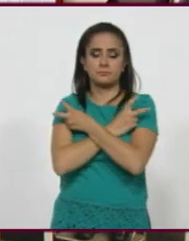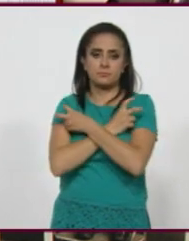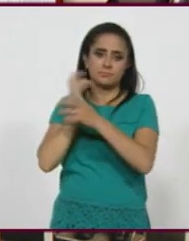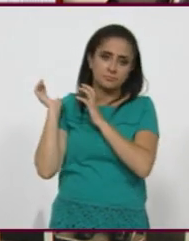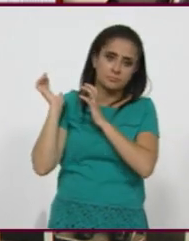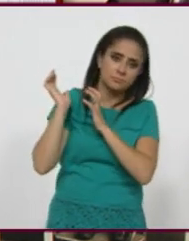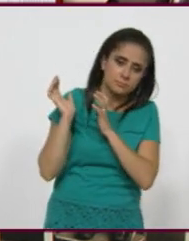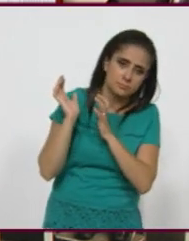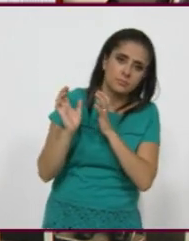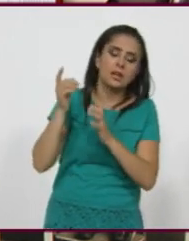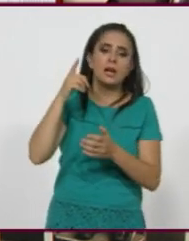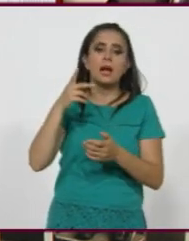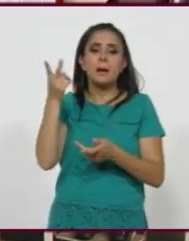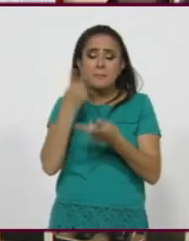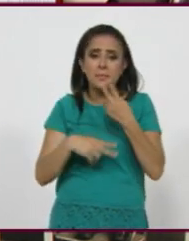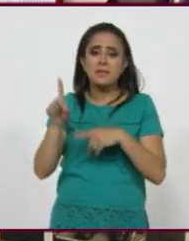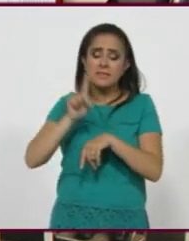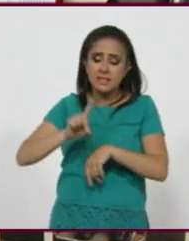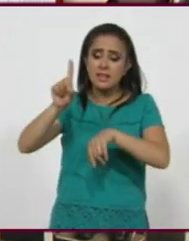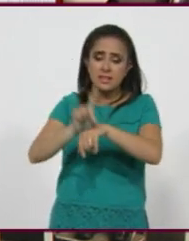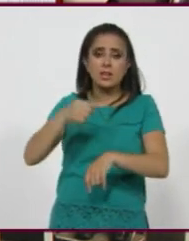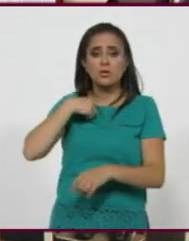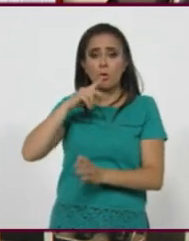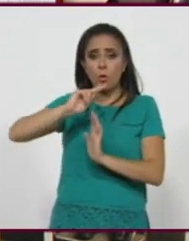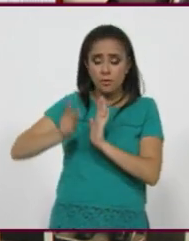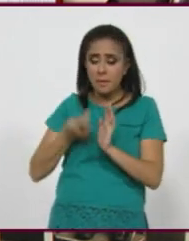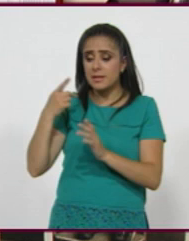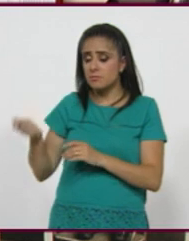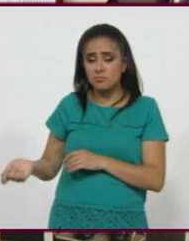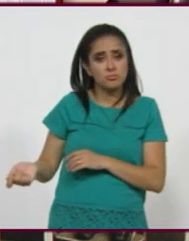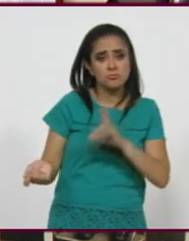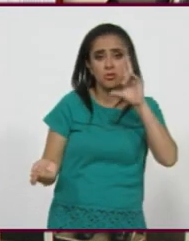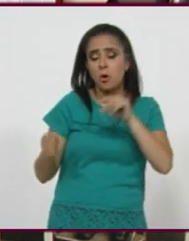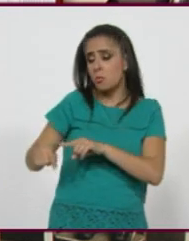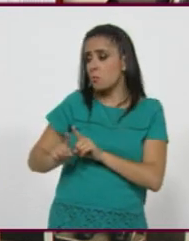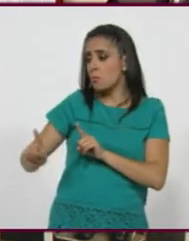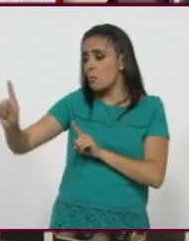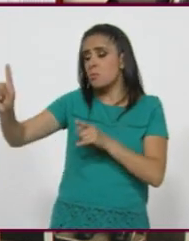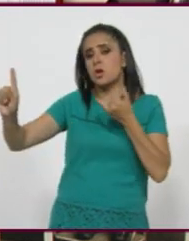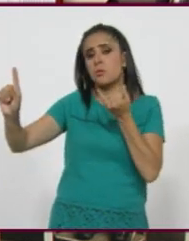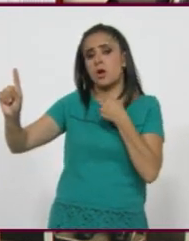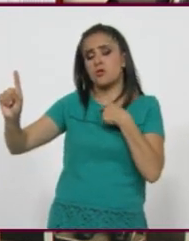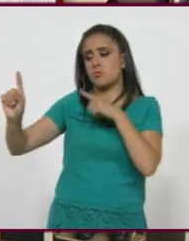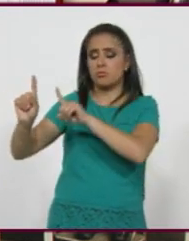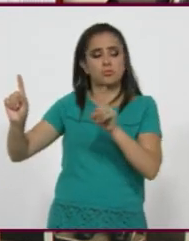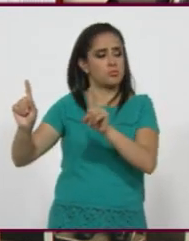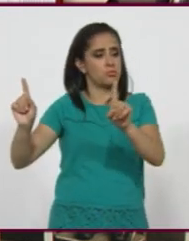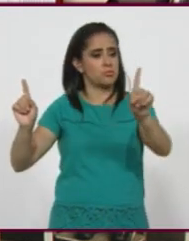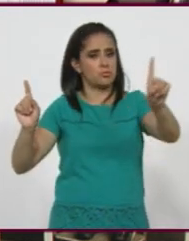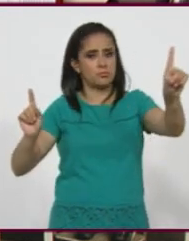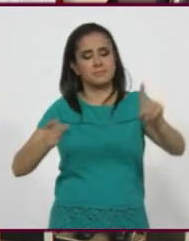huesos, que viene días en los que no vuelvo a caminarla, huye de mí como yo del tiempo.